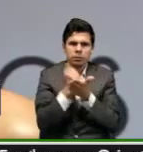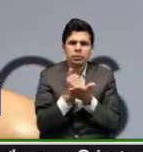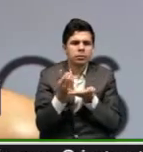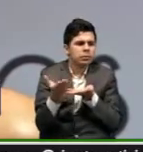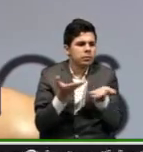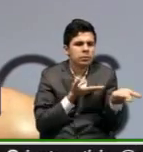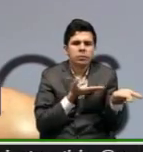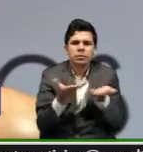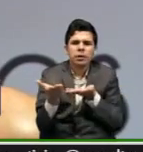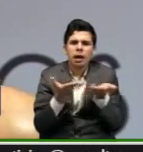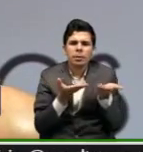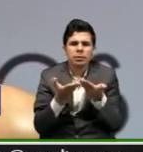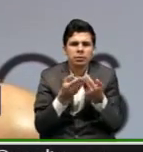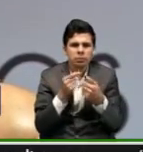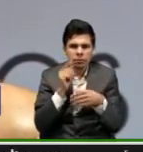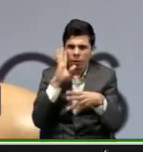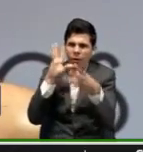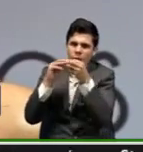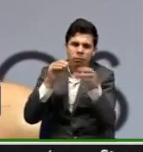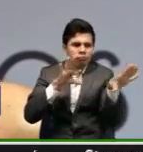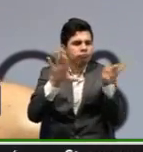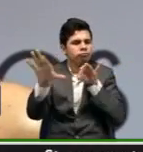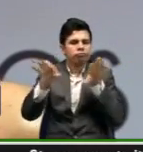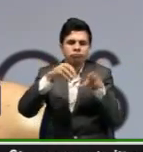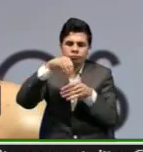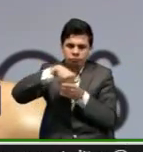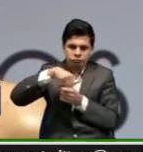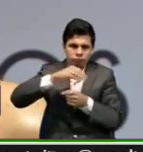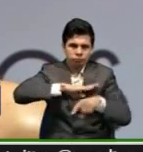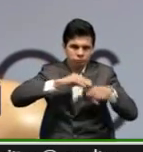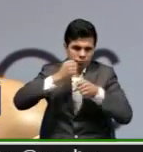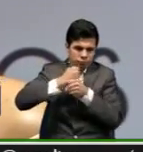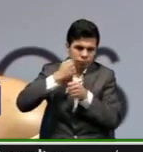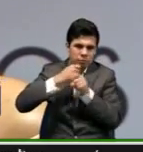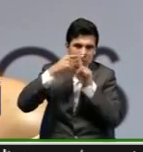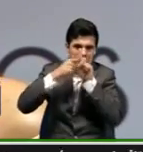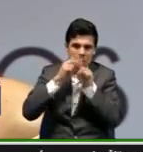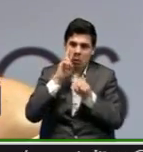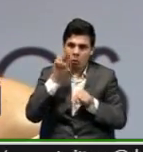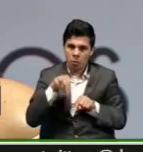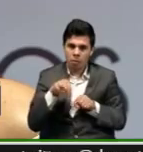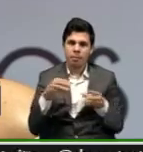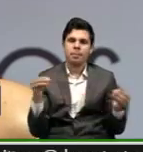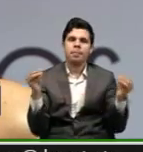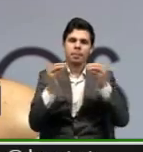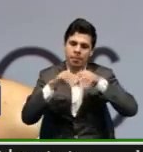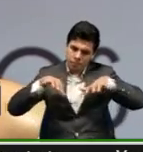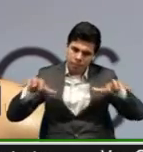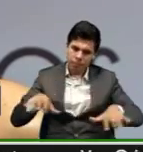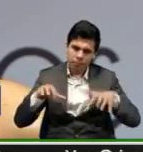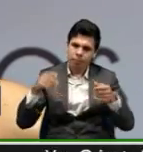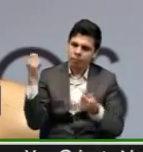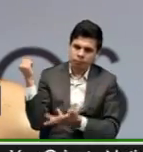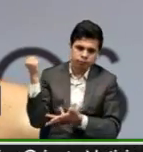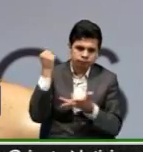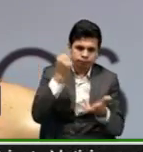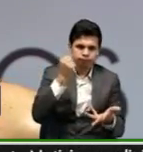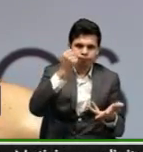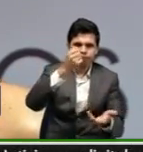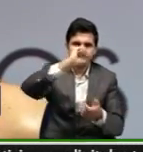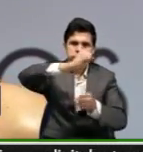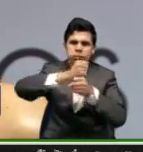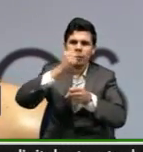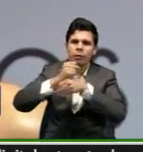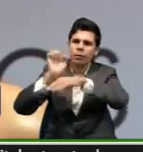servicios es dice sí la vinculación de personas al municipio en ese mes de junio e igualmente la ejecución de los recursos con contratos